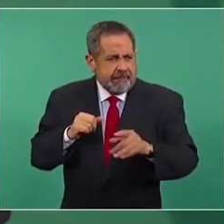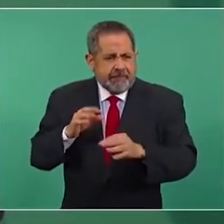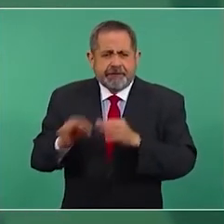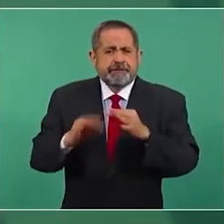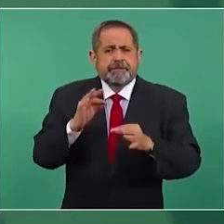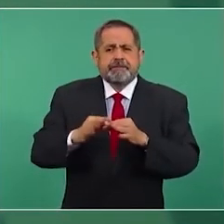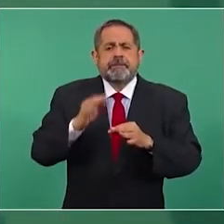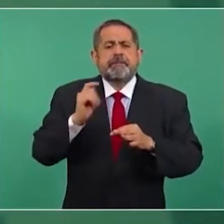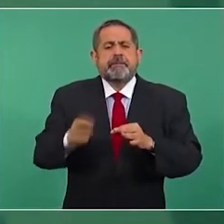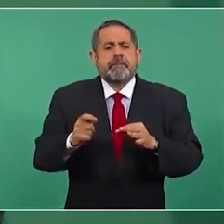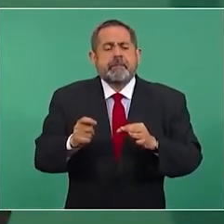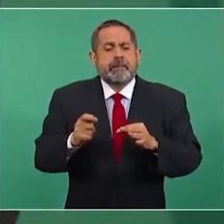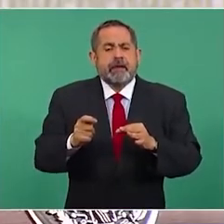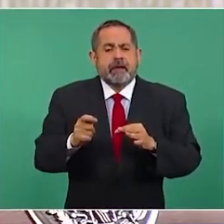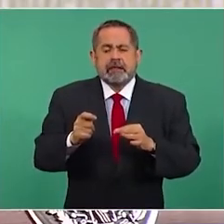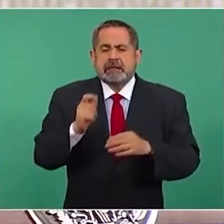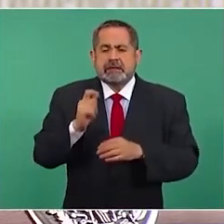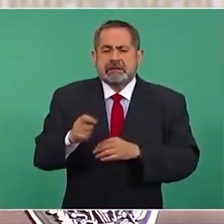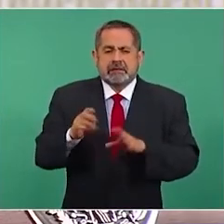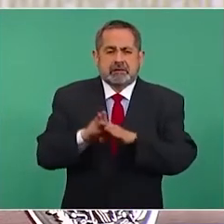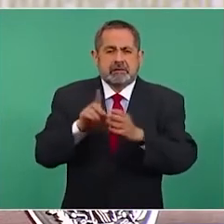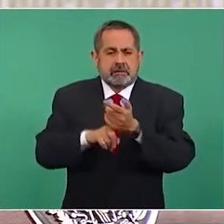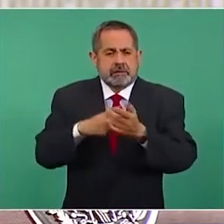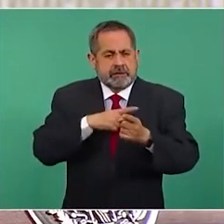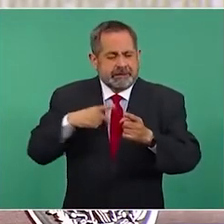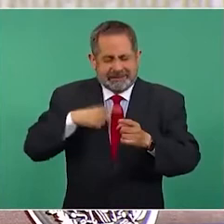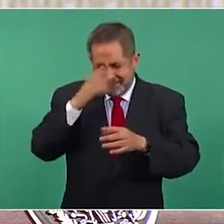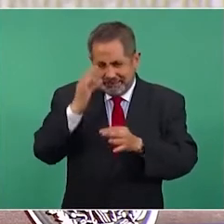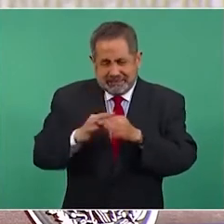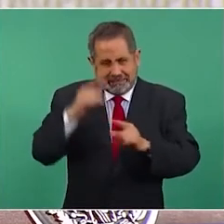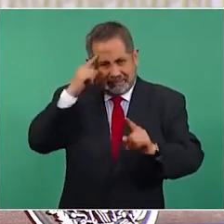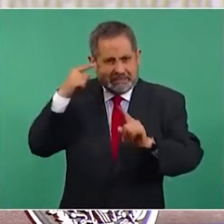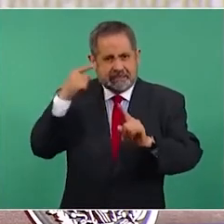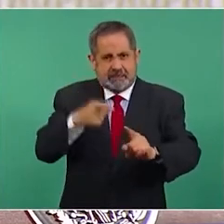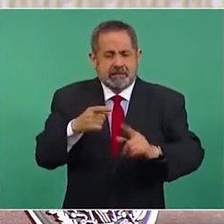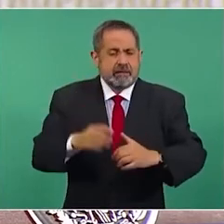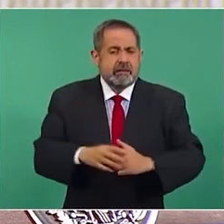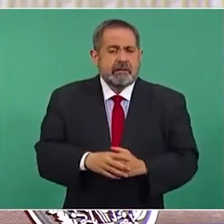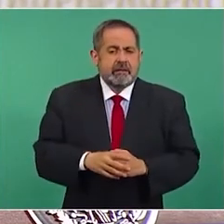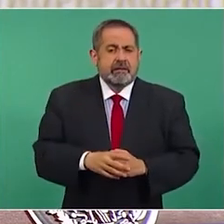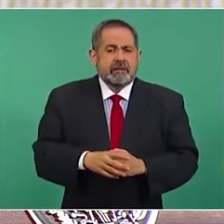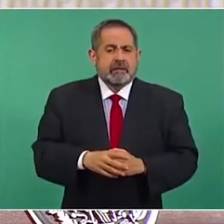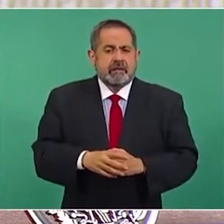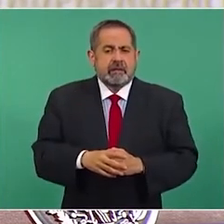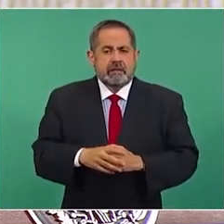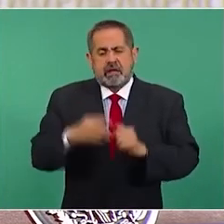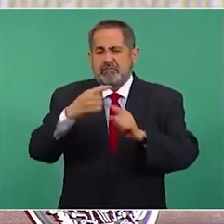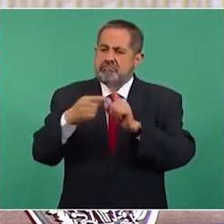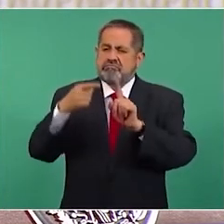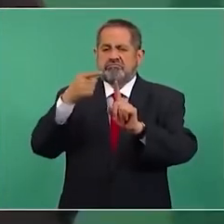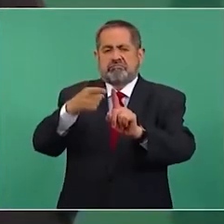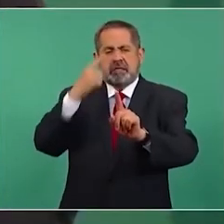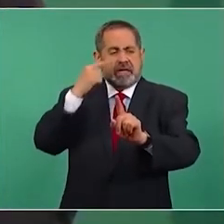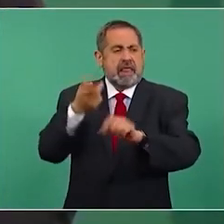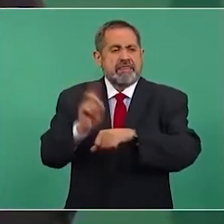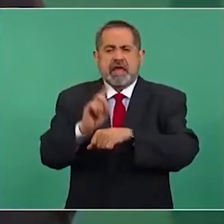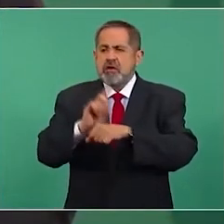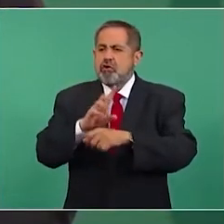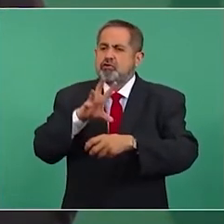llegamos a lo que debe de ser, a la meta. Pues la media de vacunación